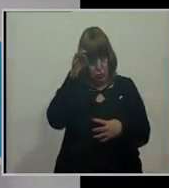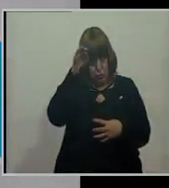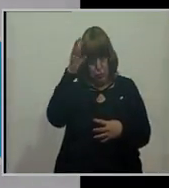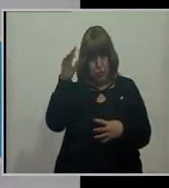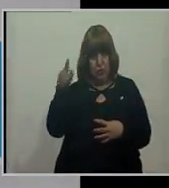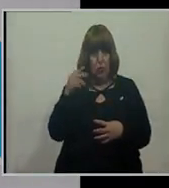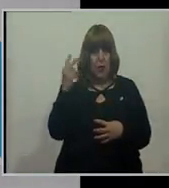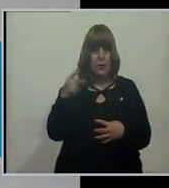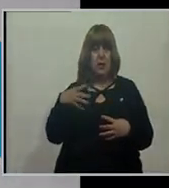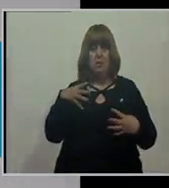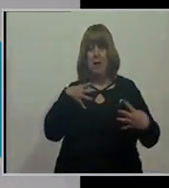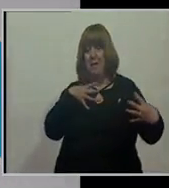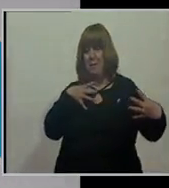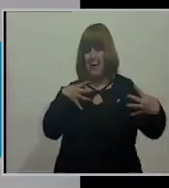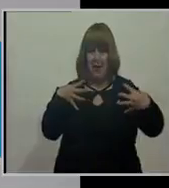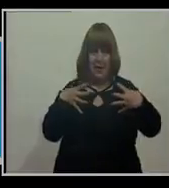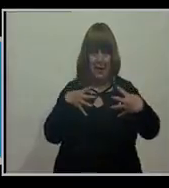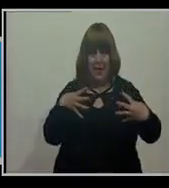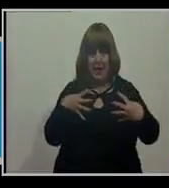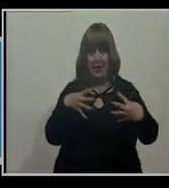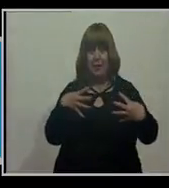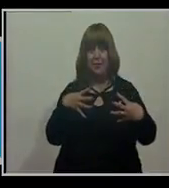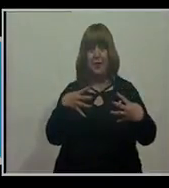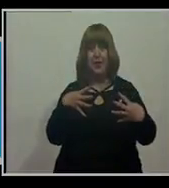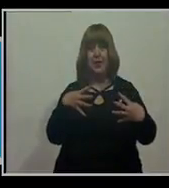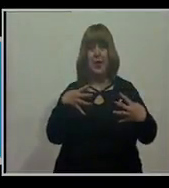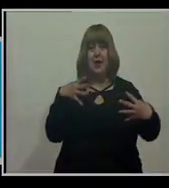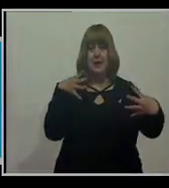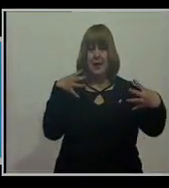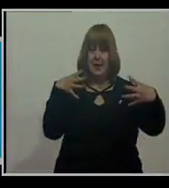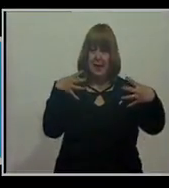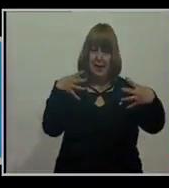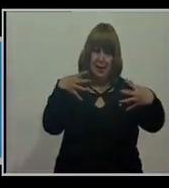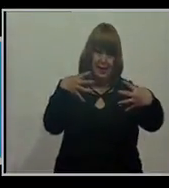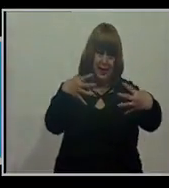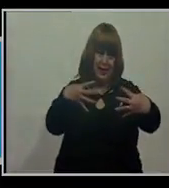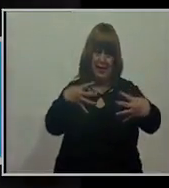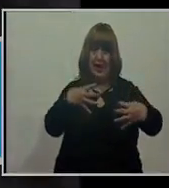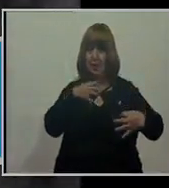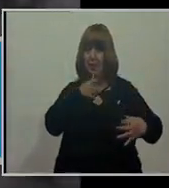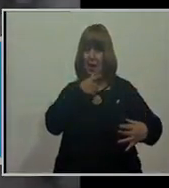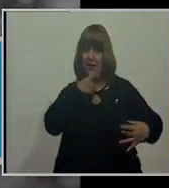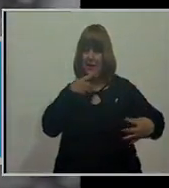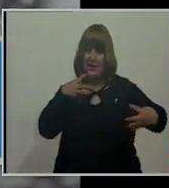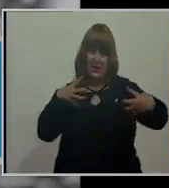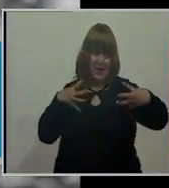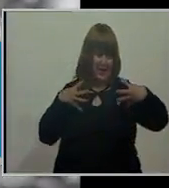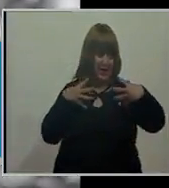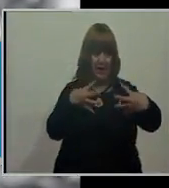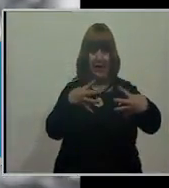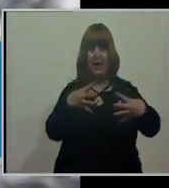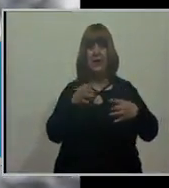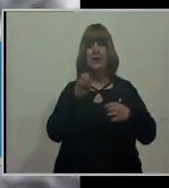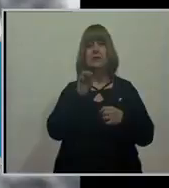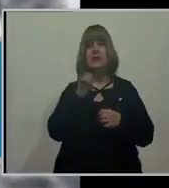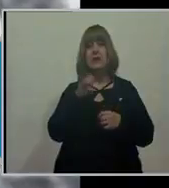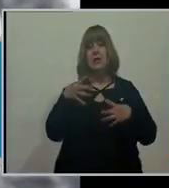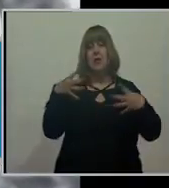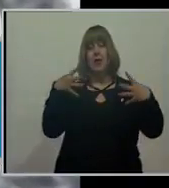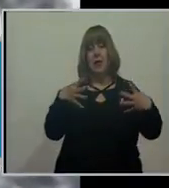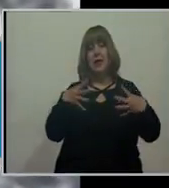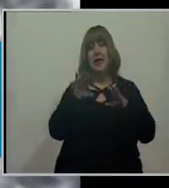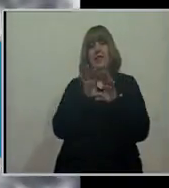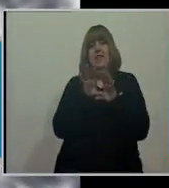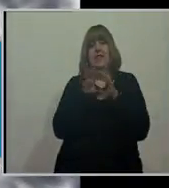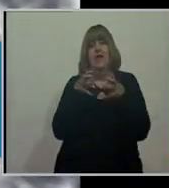tensión creció. Tanto que se declararon la guerra, literal, como ustedes lo escuchan. Y se llamó la guerra del